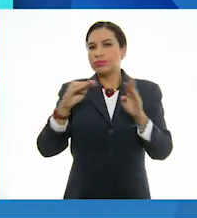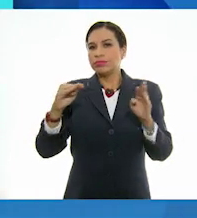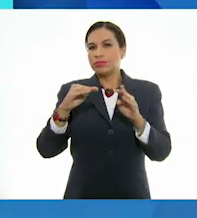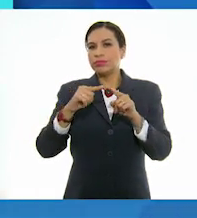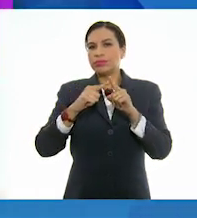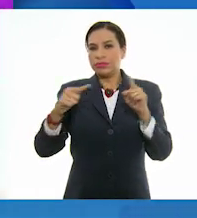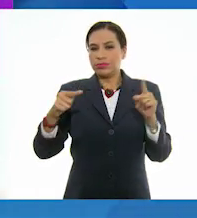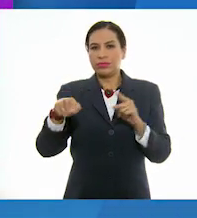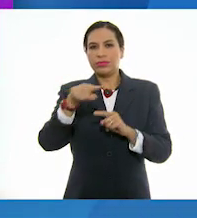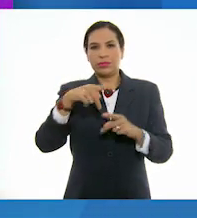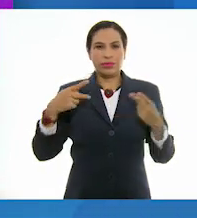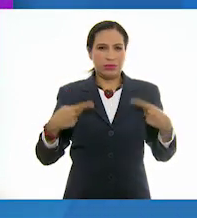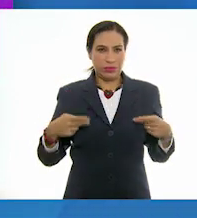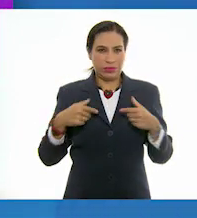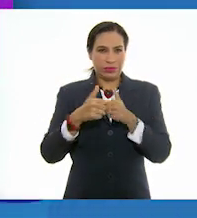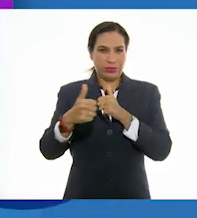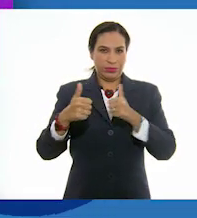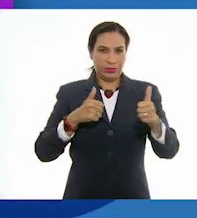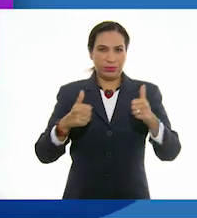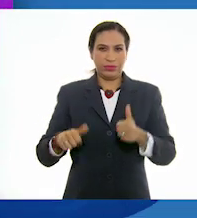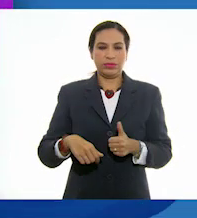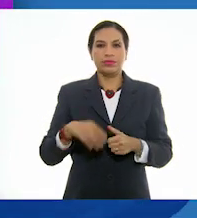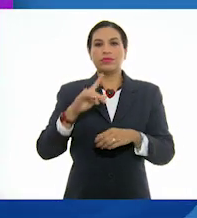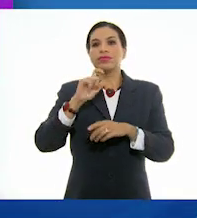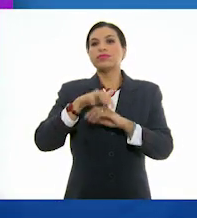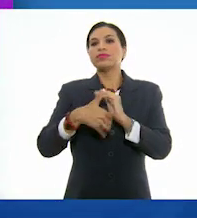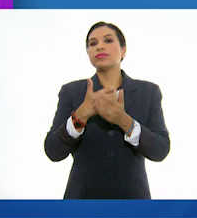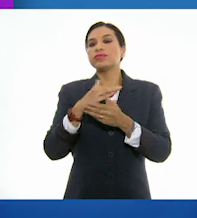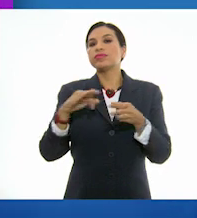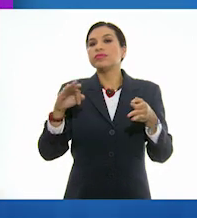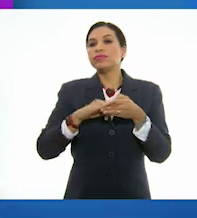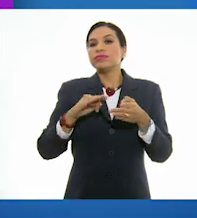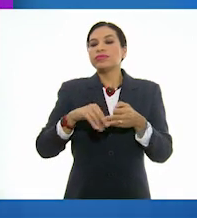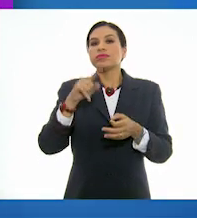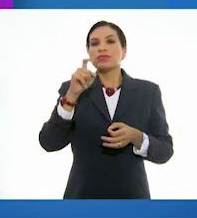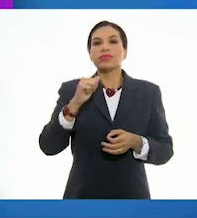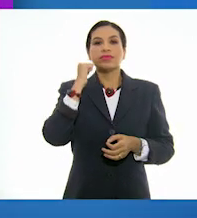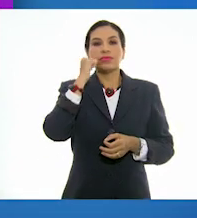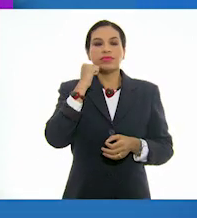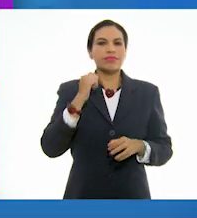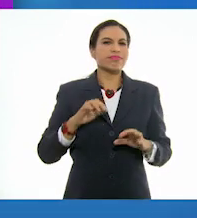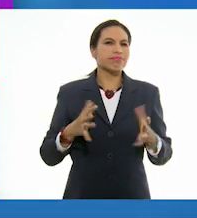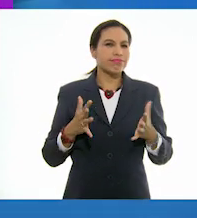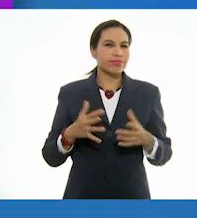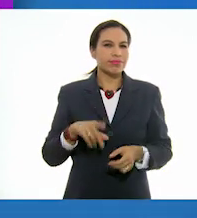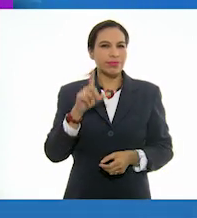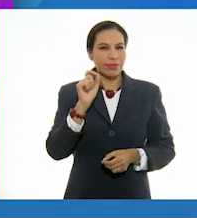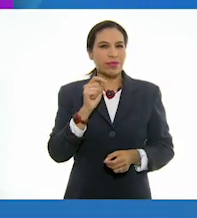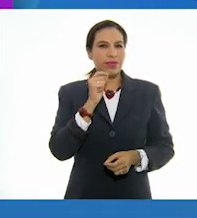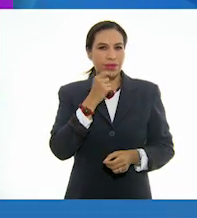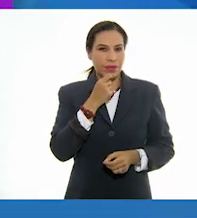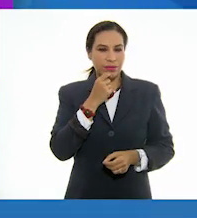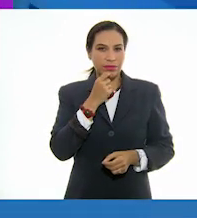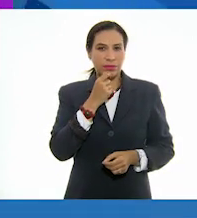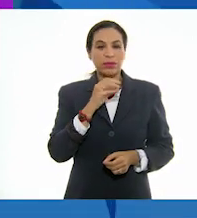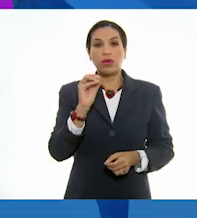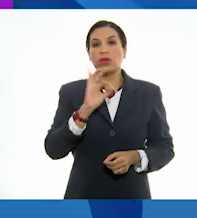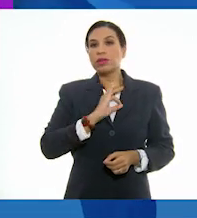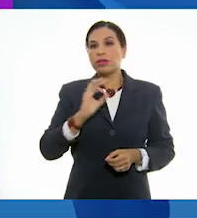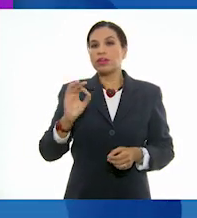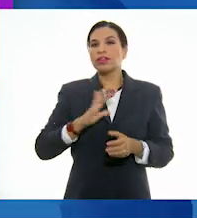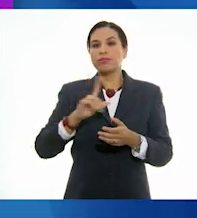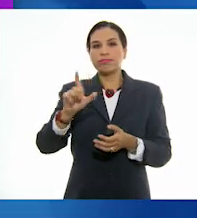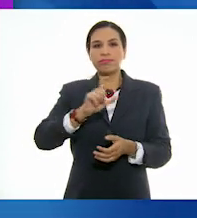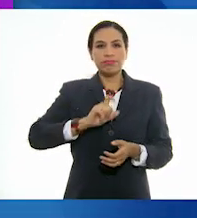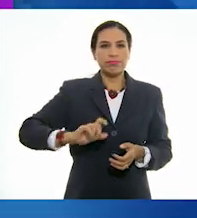y medio entre tú y los demás. Lávate las manos muy seguido con agua y jabón por lo menos durante 20 segundos o aplica